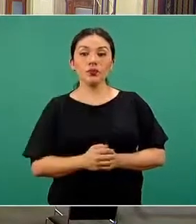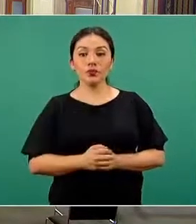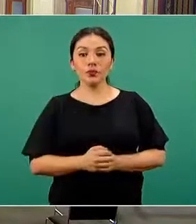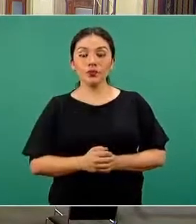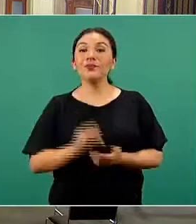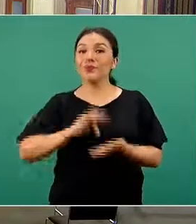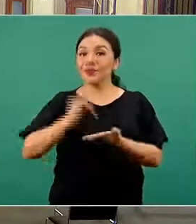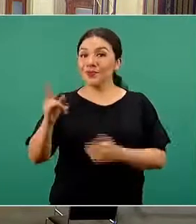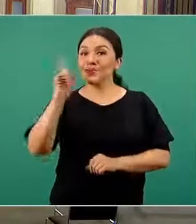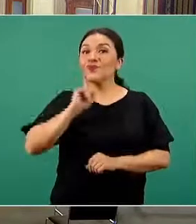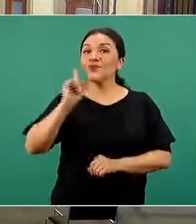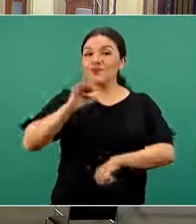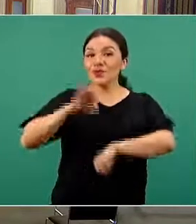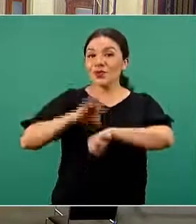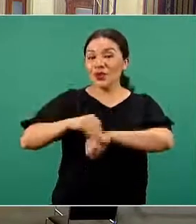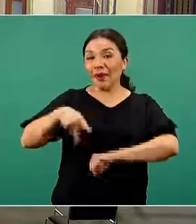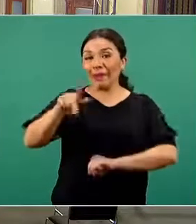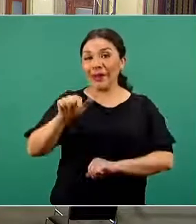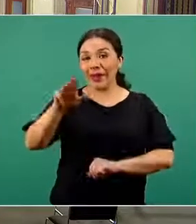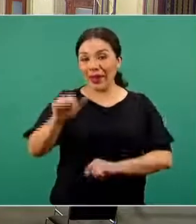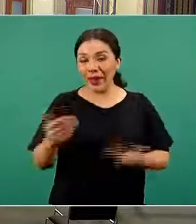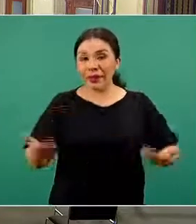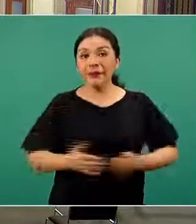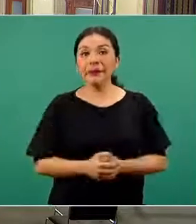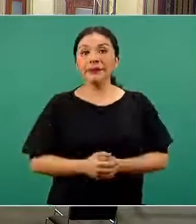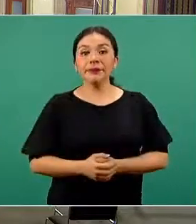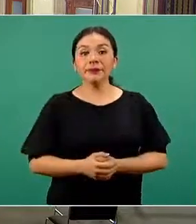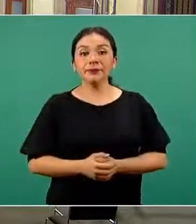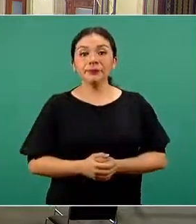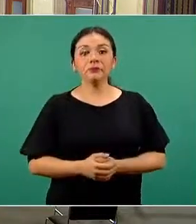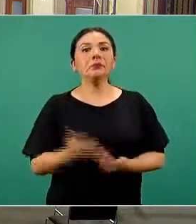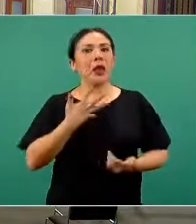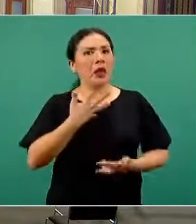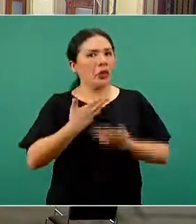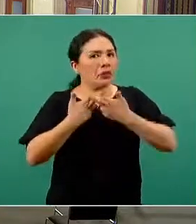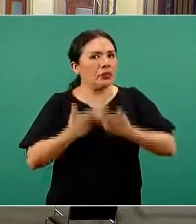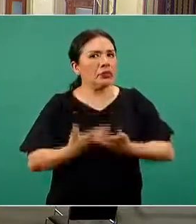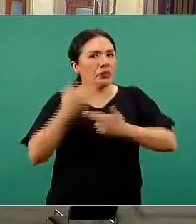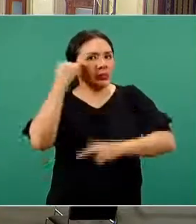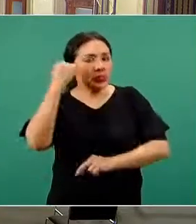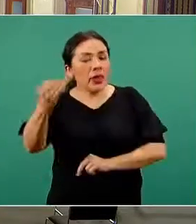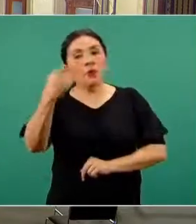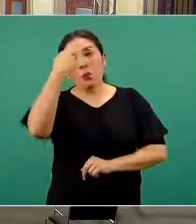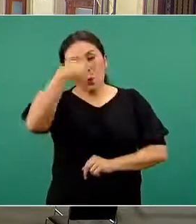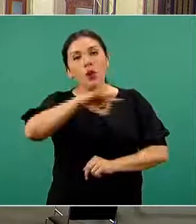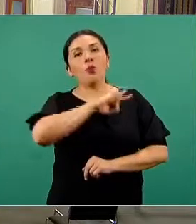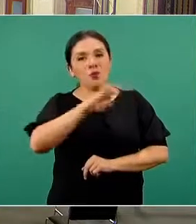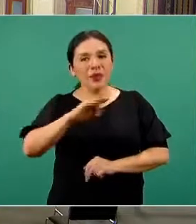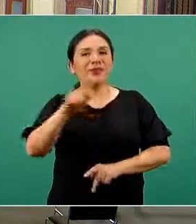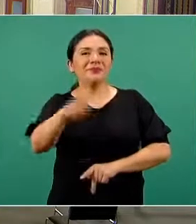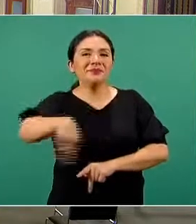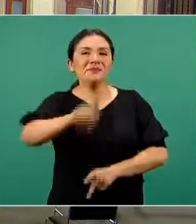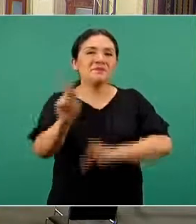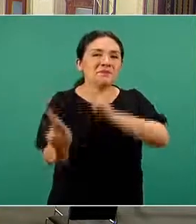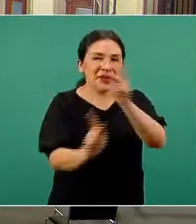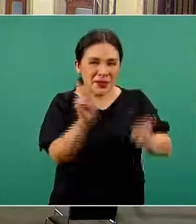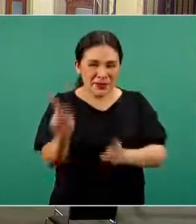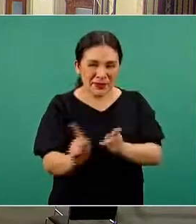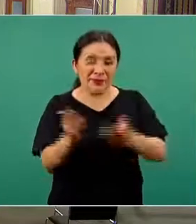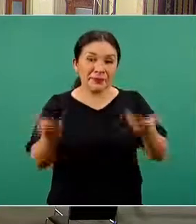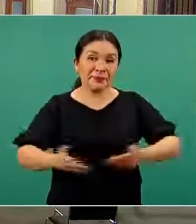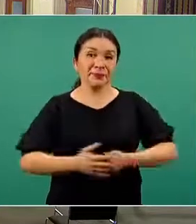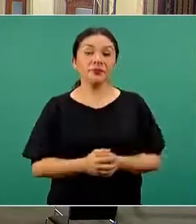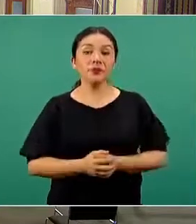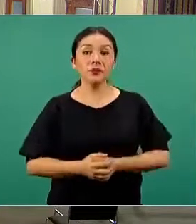Muchísimas gracias, doctora Carla. Y bueno, tenemos tiempo suficiente para pasar a las preguntas,